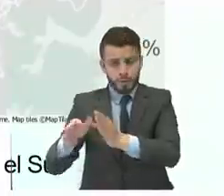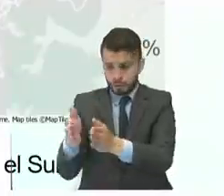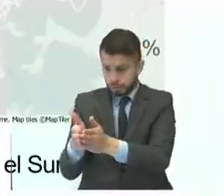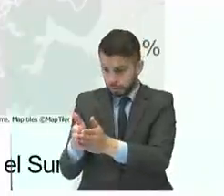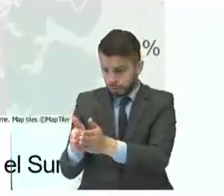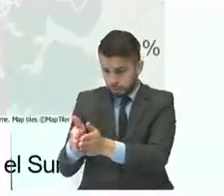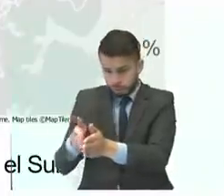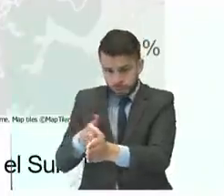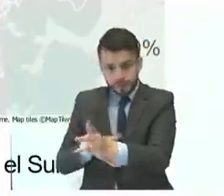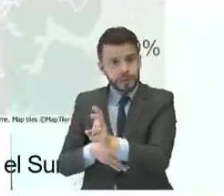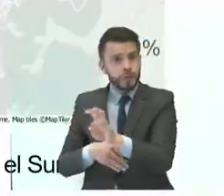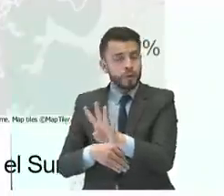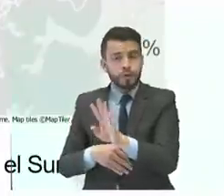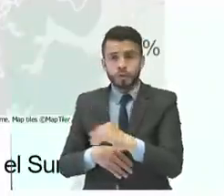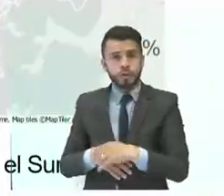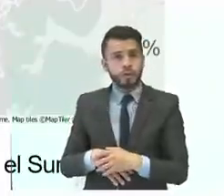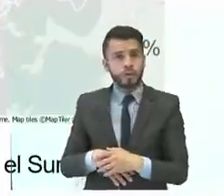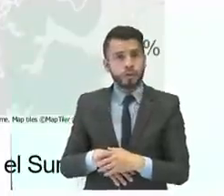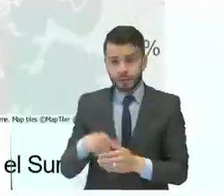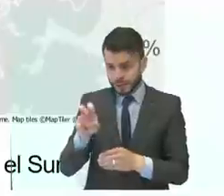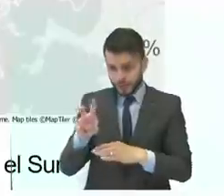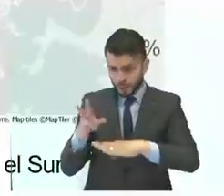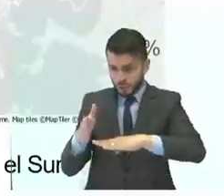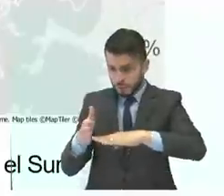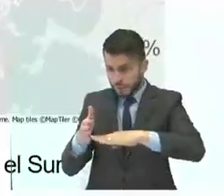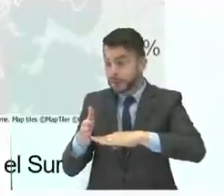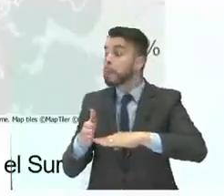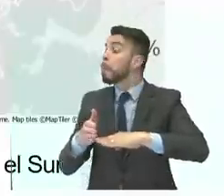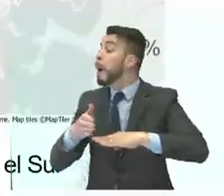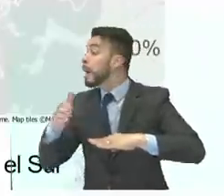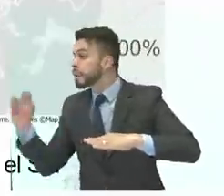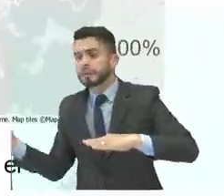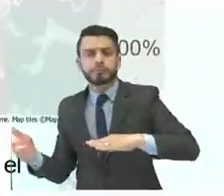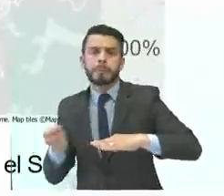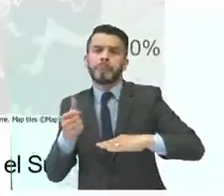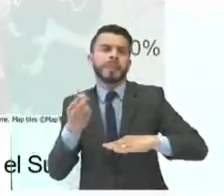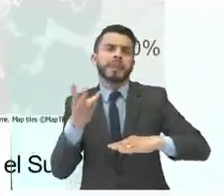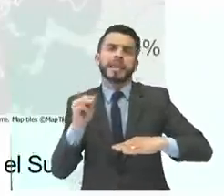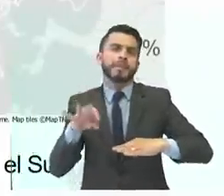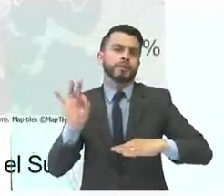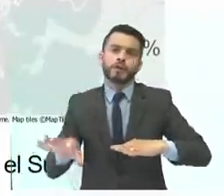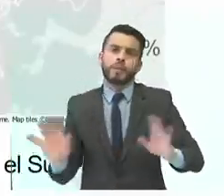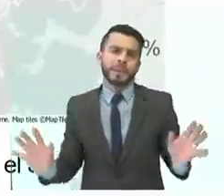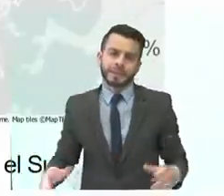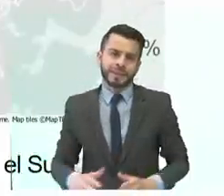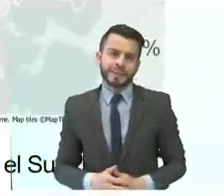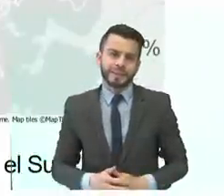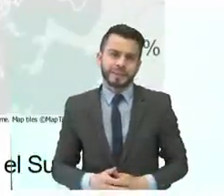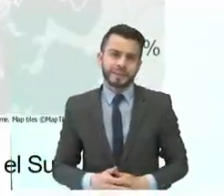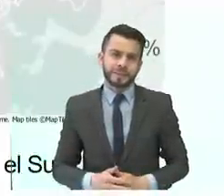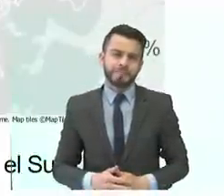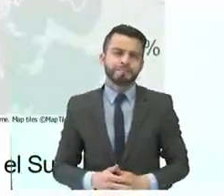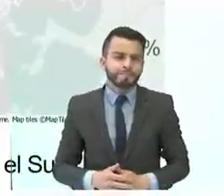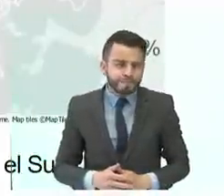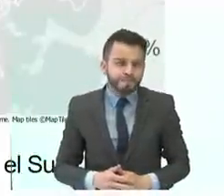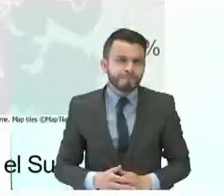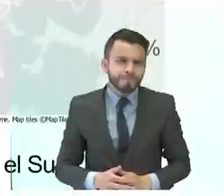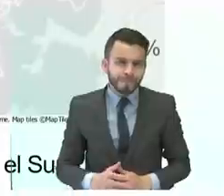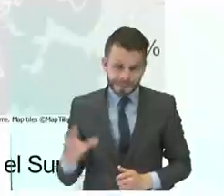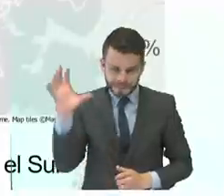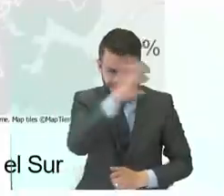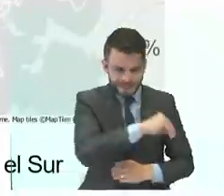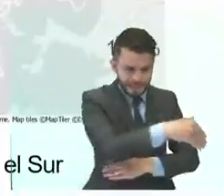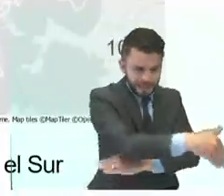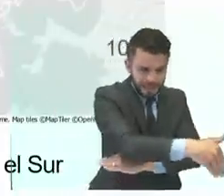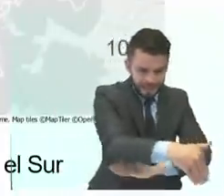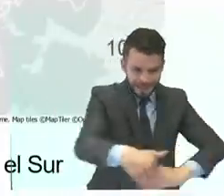adelante, solo queda aproximadamente un tercio de los viajes. De manera que nuestro corredor séptima,